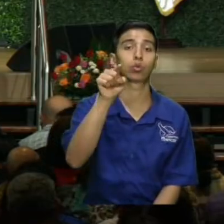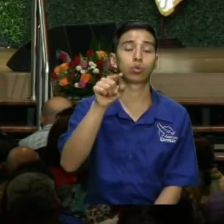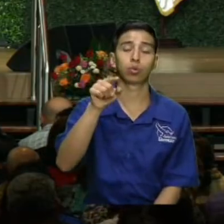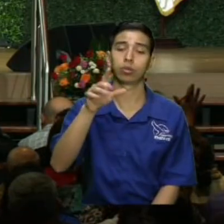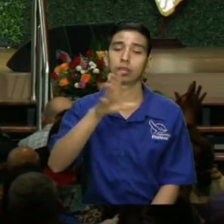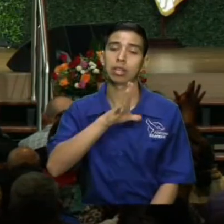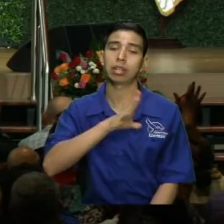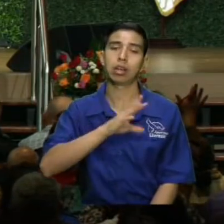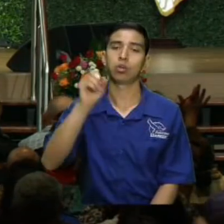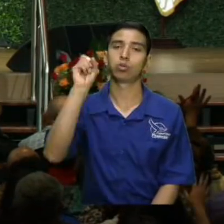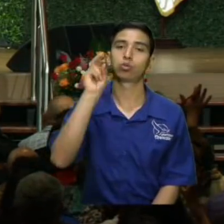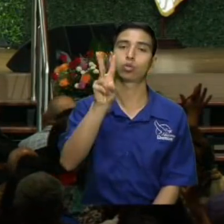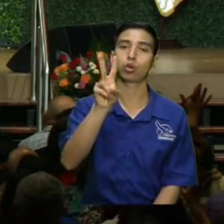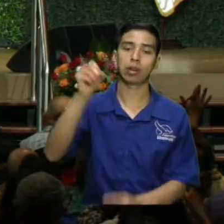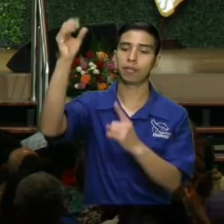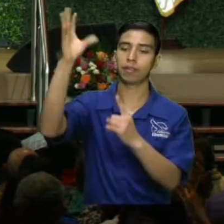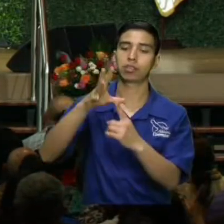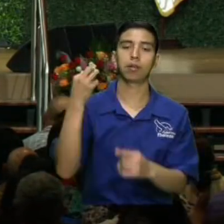vida.